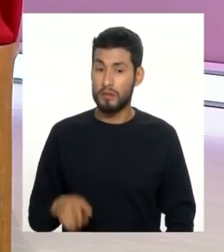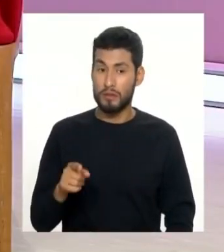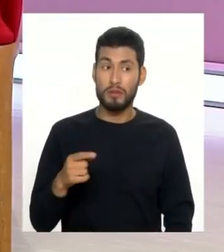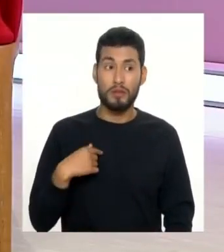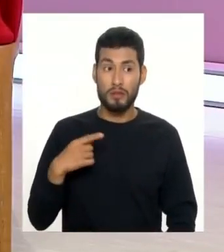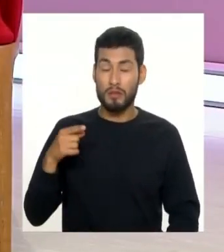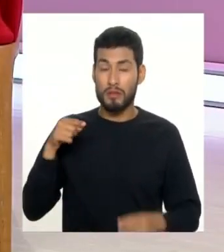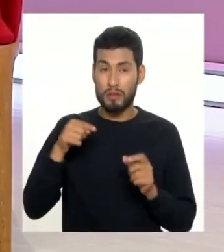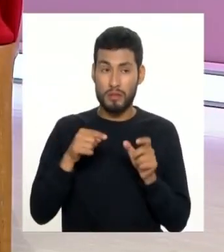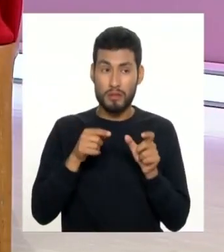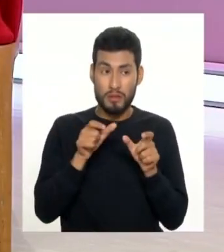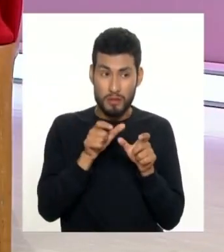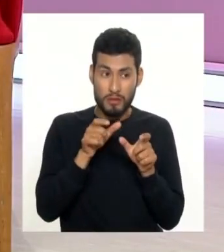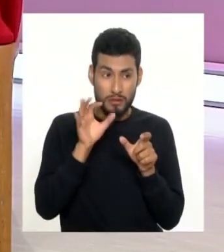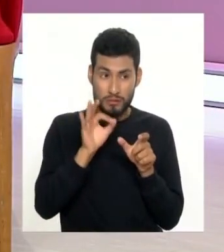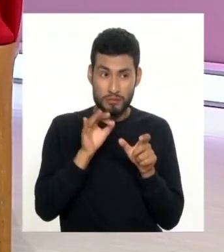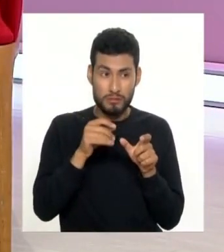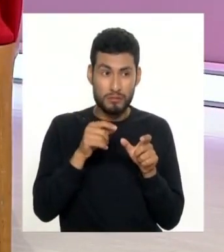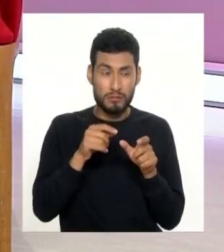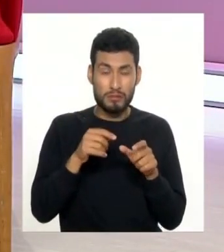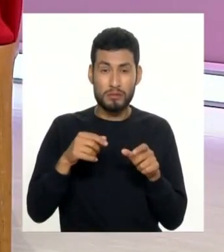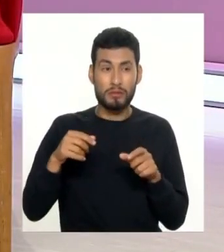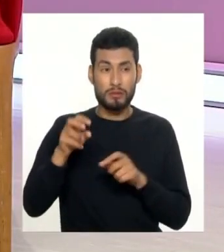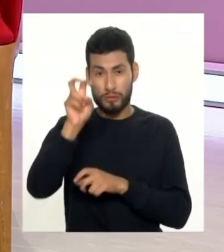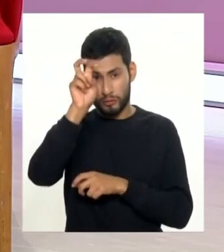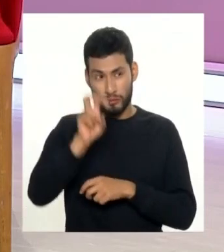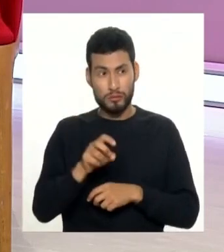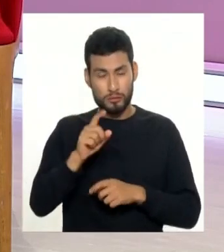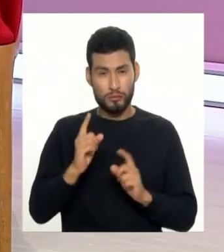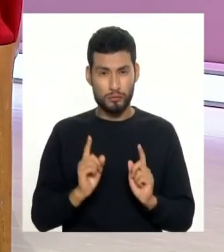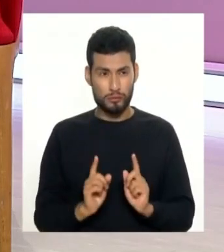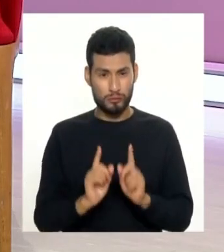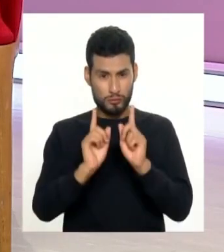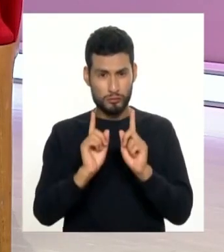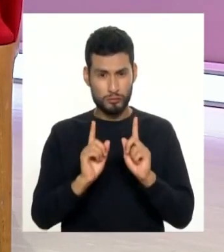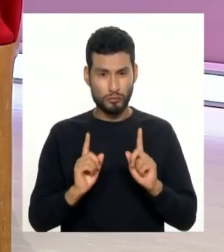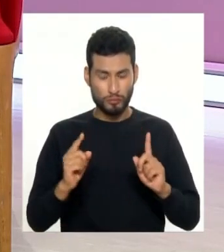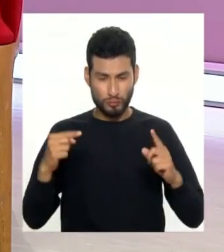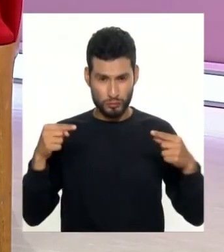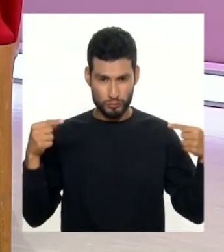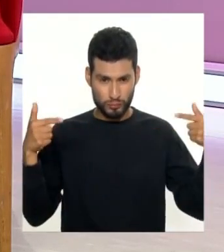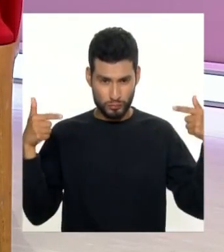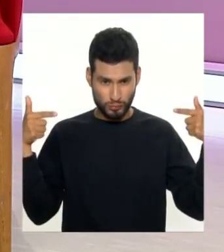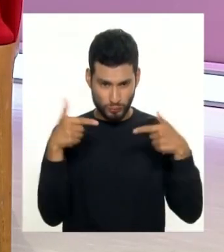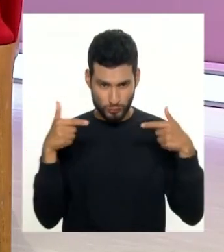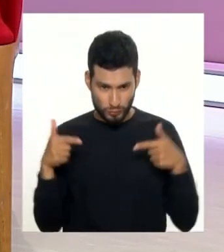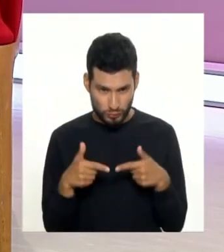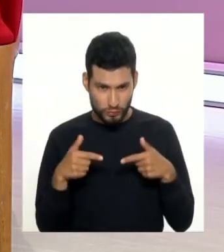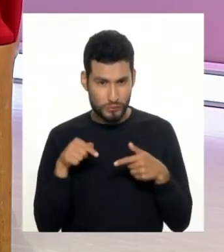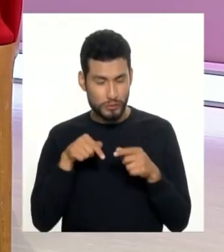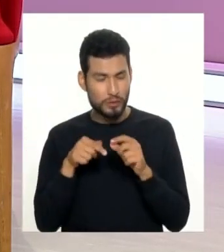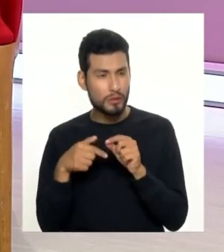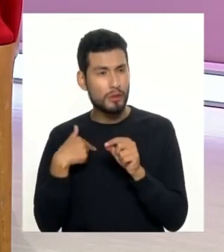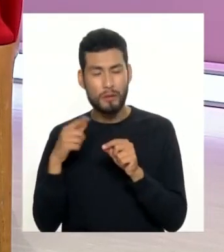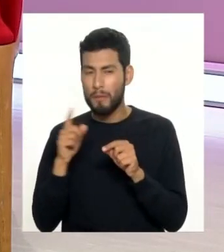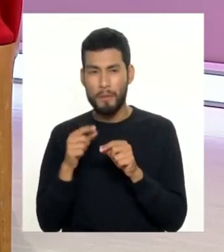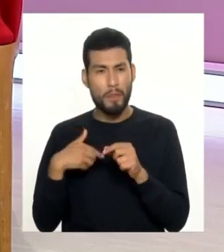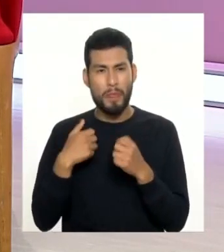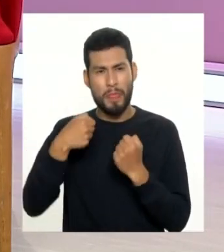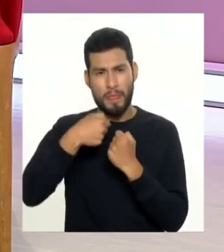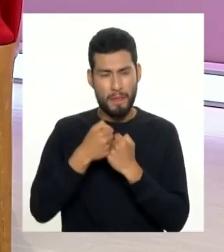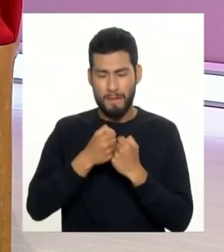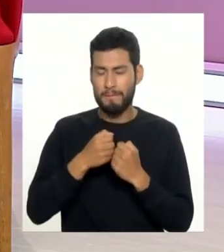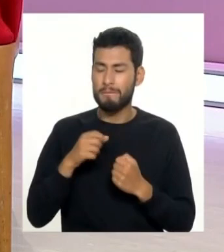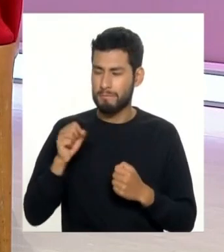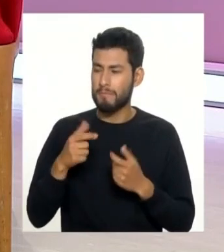sin reemplazar el disco, o sea, se colocan un par de columnas ahí que lo consolidan y hacen de que no se comprime el nervio.